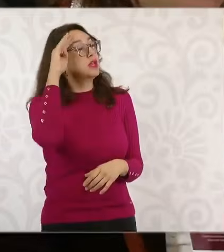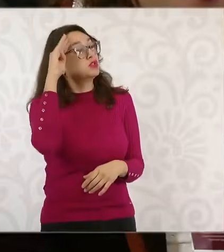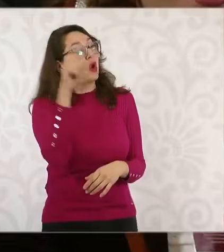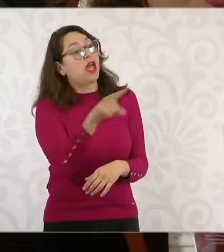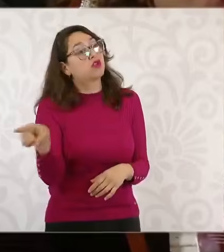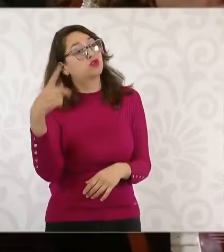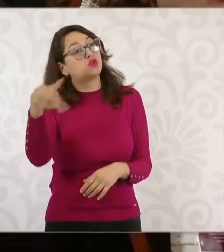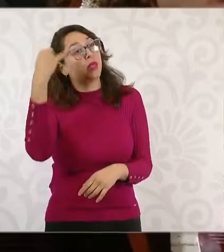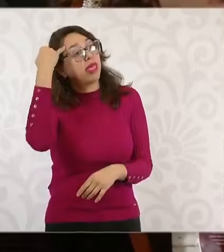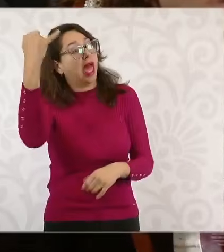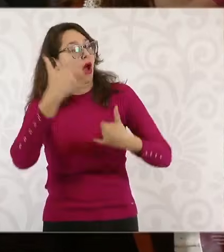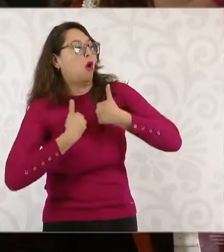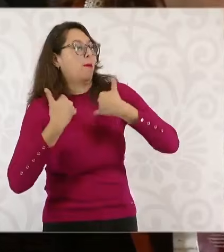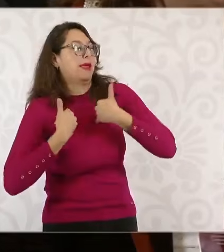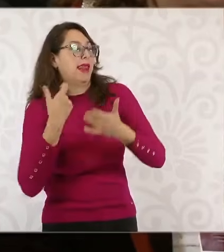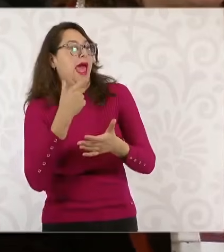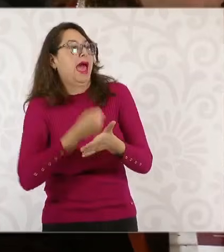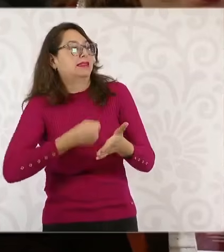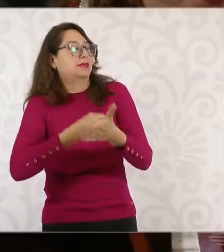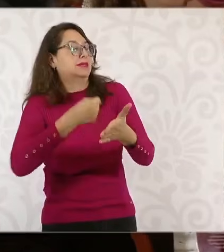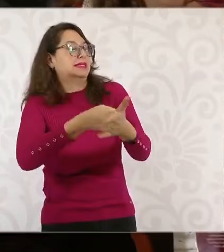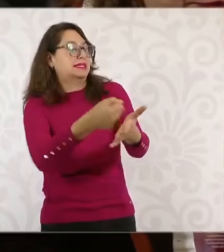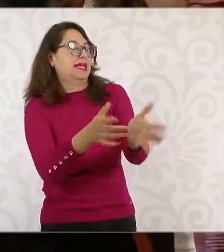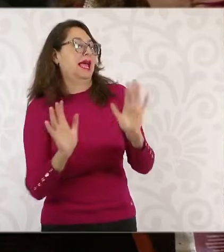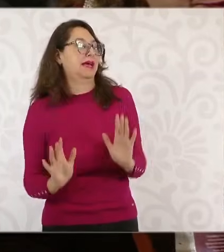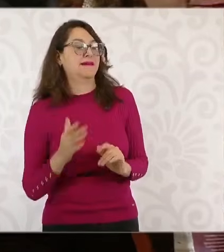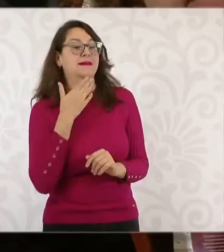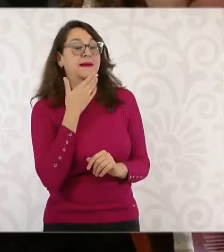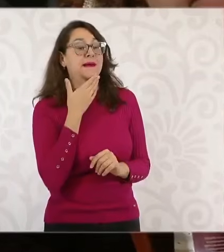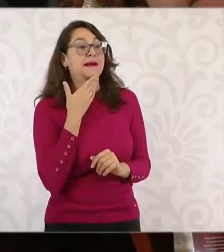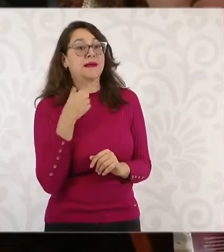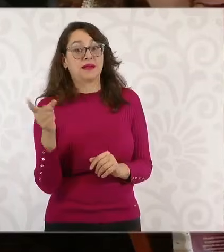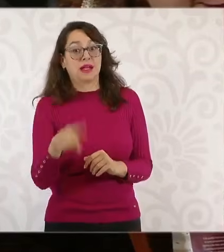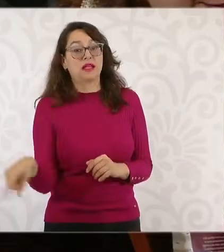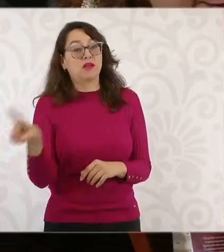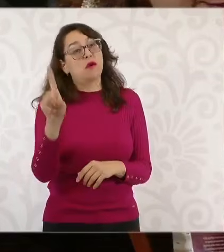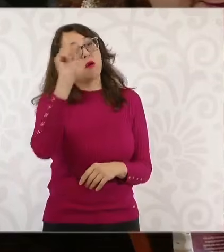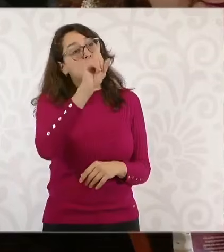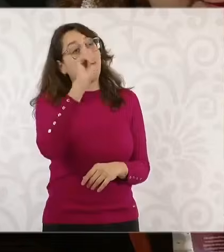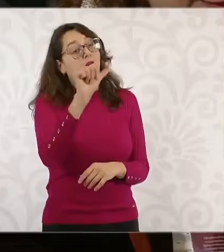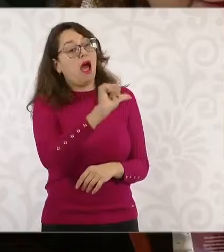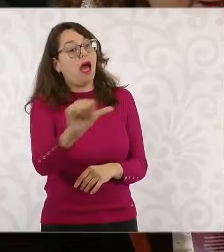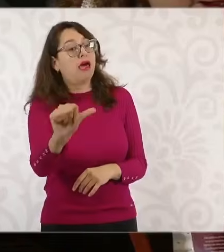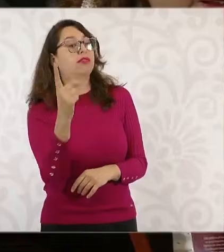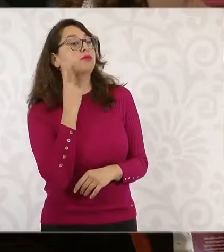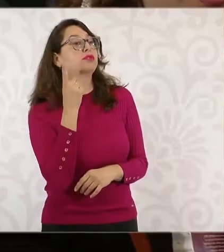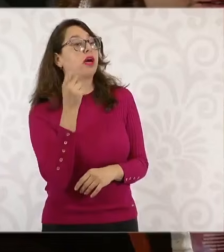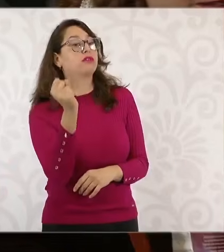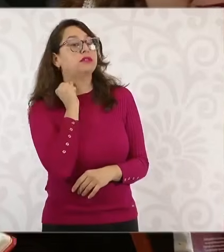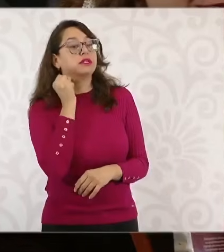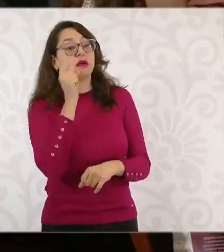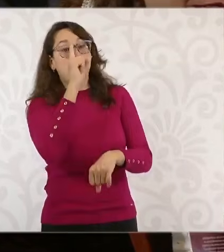sé. ¿Es realmente un exhorto dirigido específicamente a las y los legisladores? A las y los